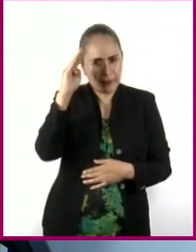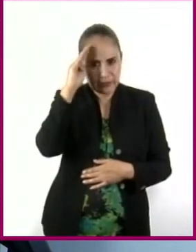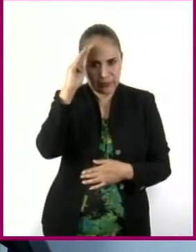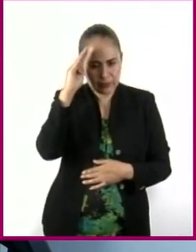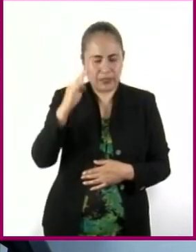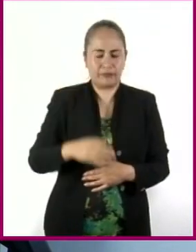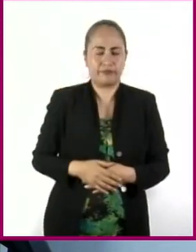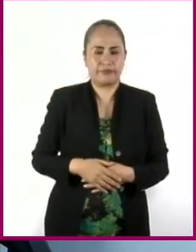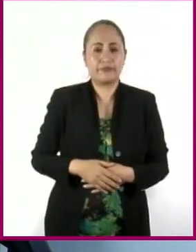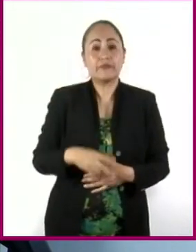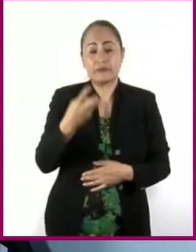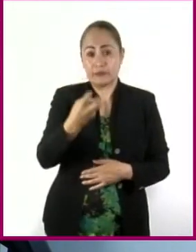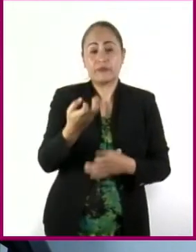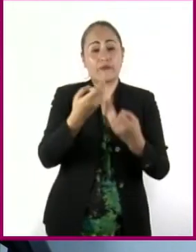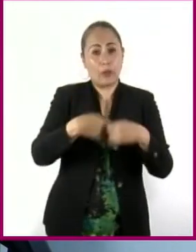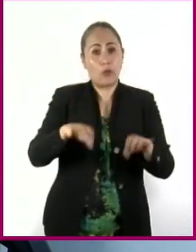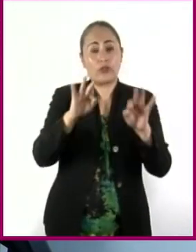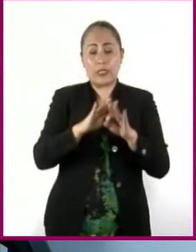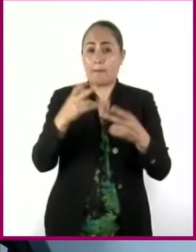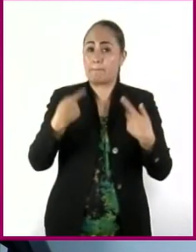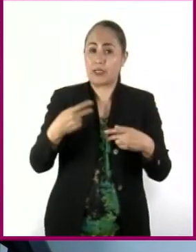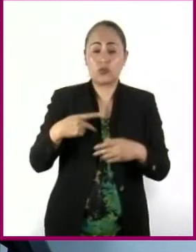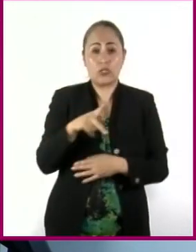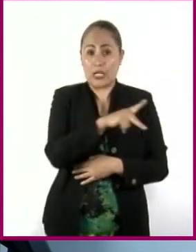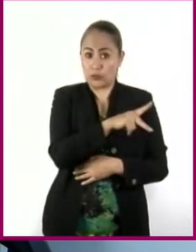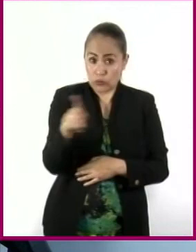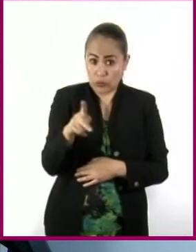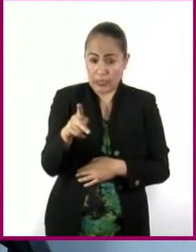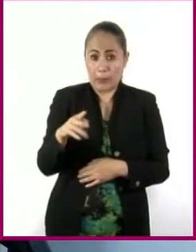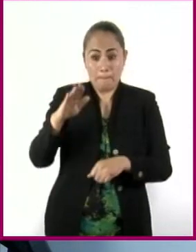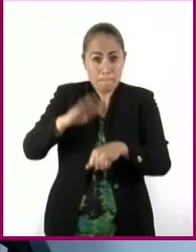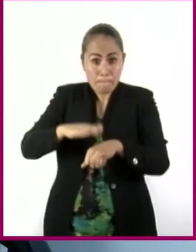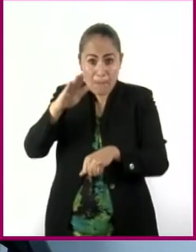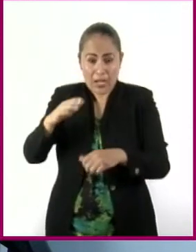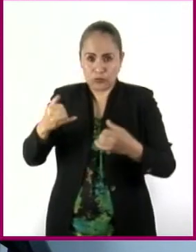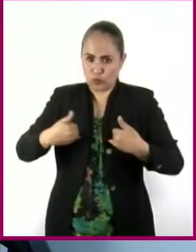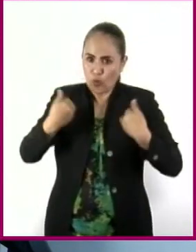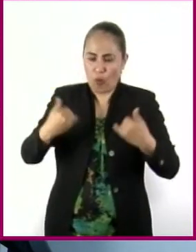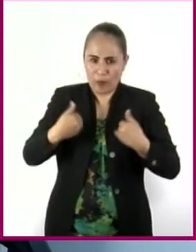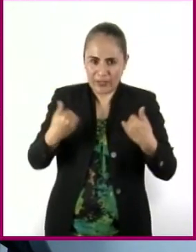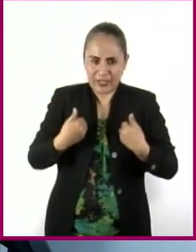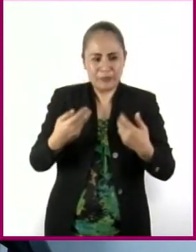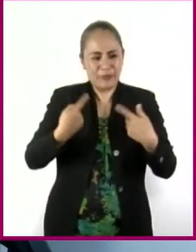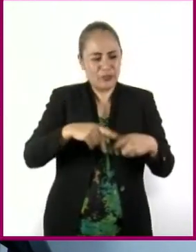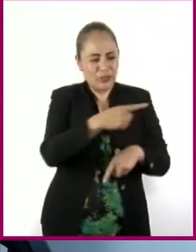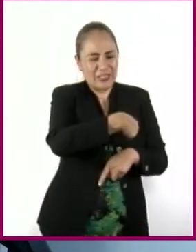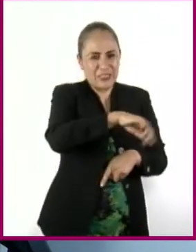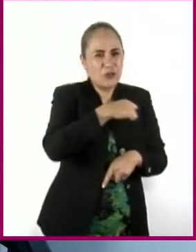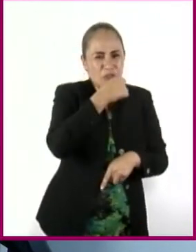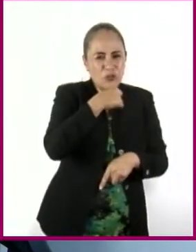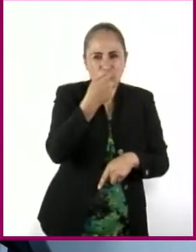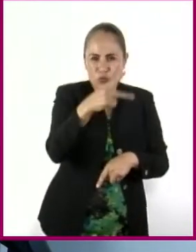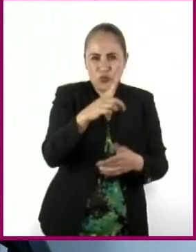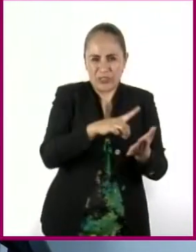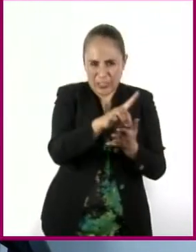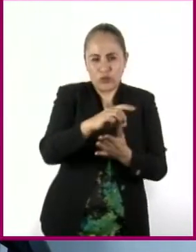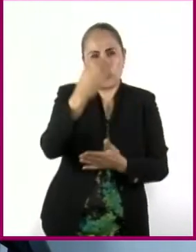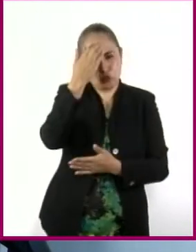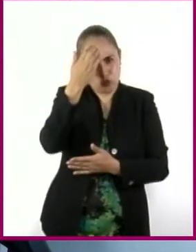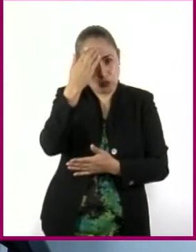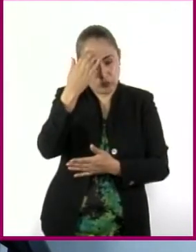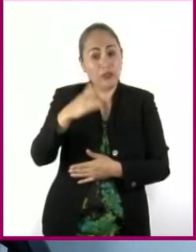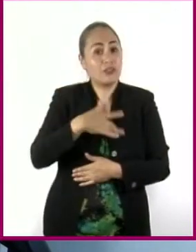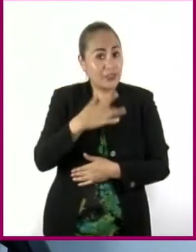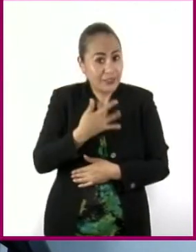porque es muy importante que todas las personas, y en especial los jóvenes, conozcan los derechos de los adultos mayores. ¿No les parece? ¿Sí?